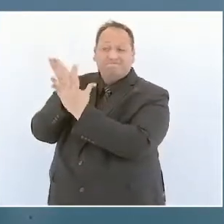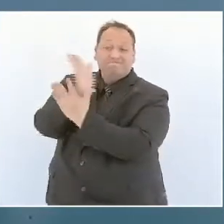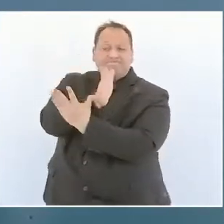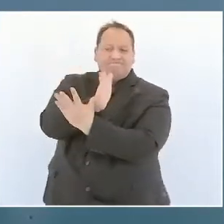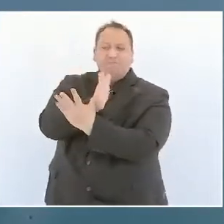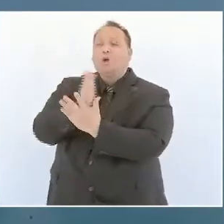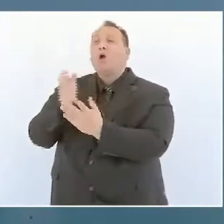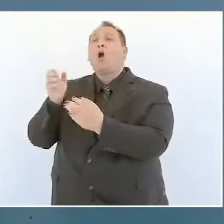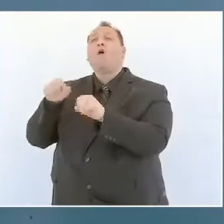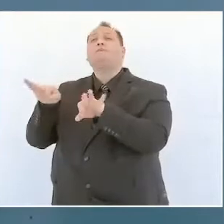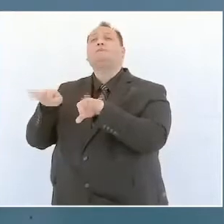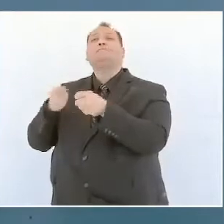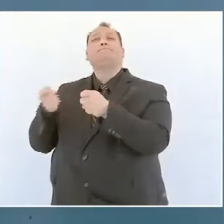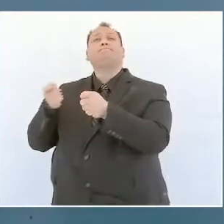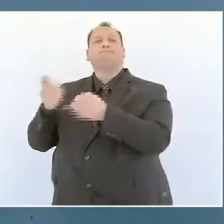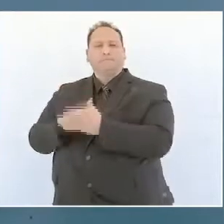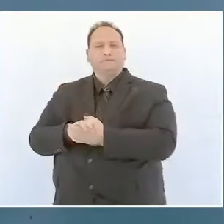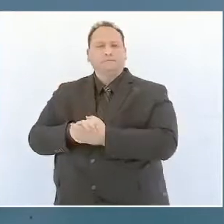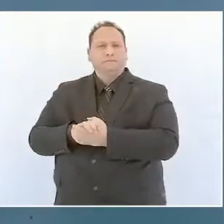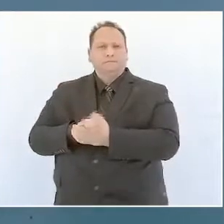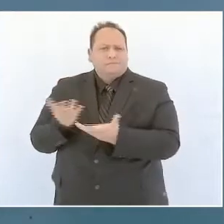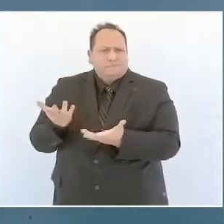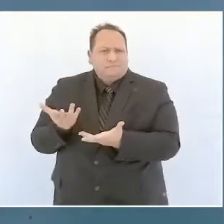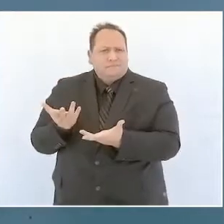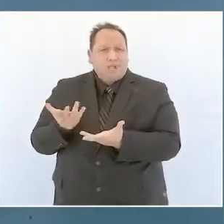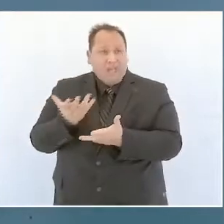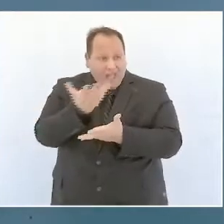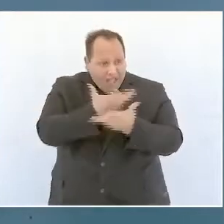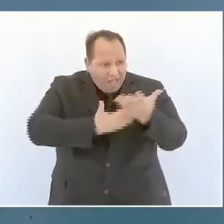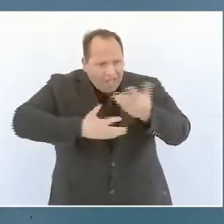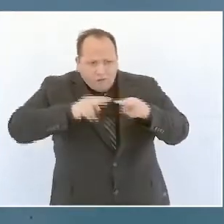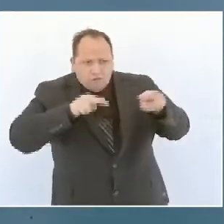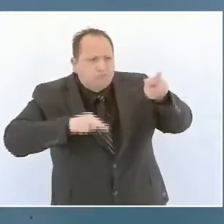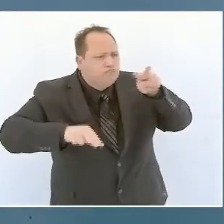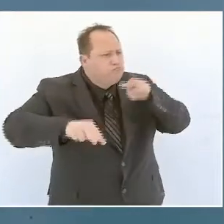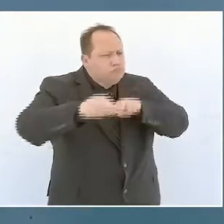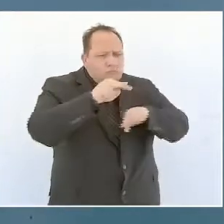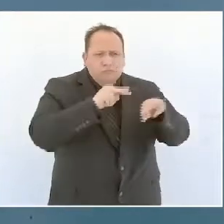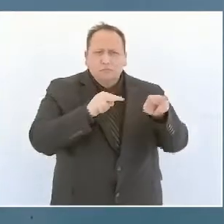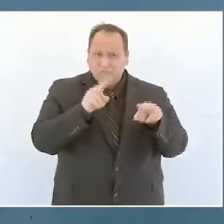actividades administrativas y realmente operativos,